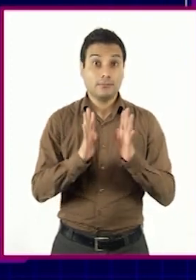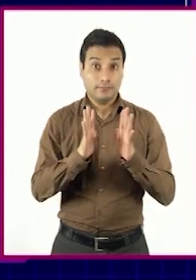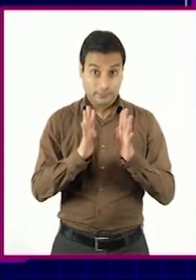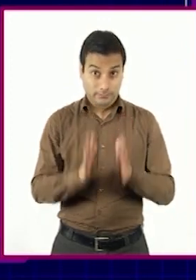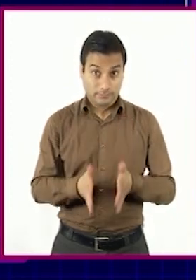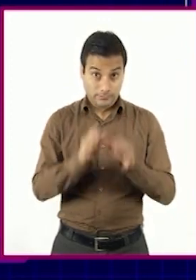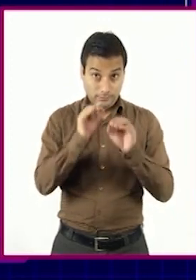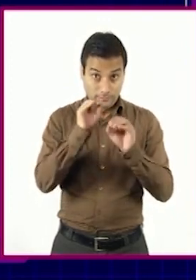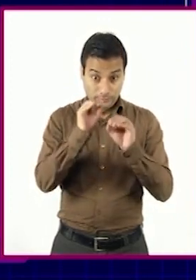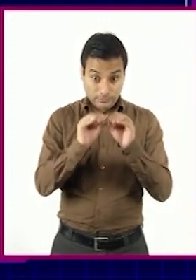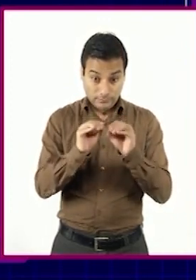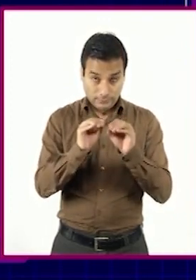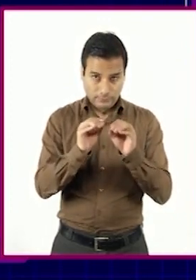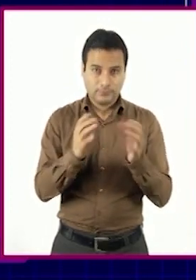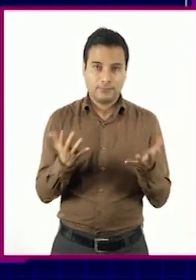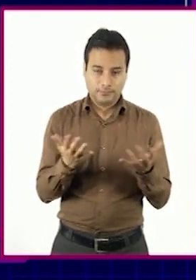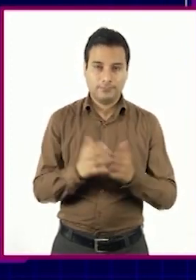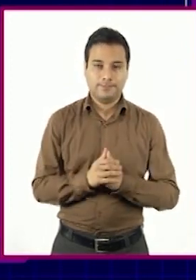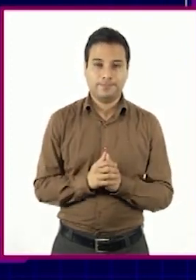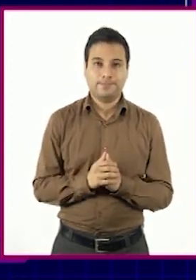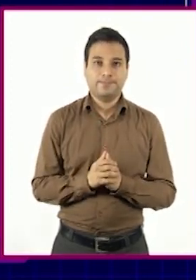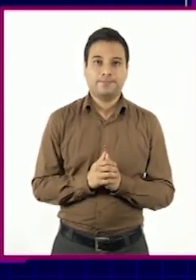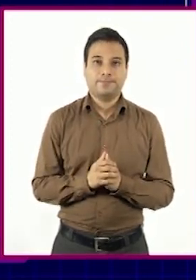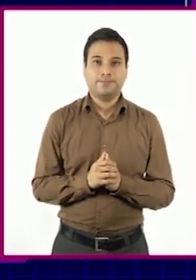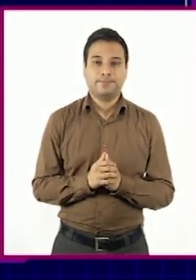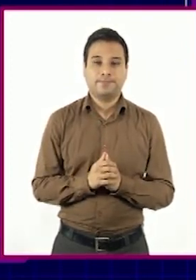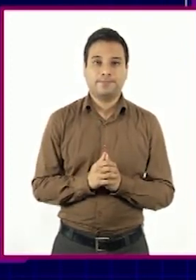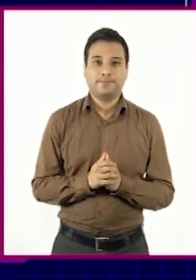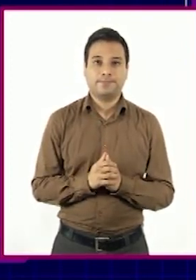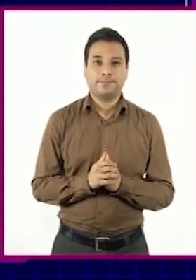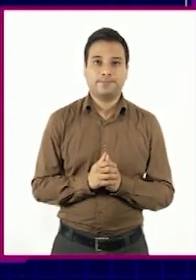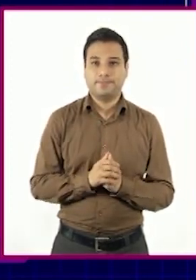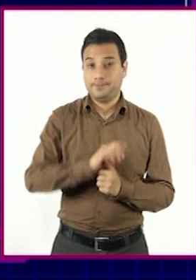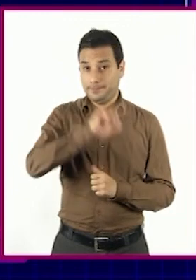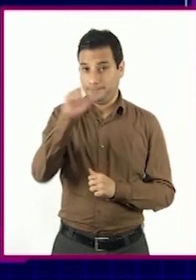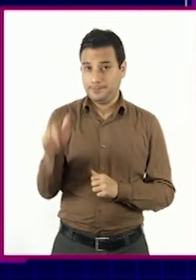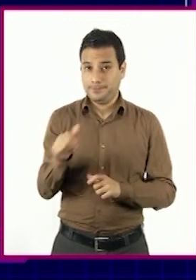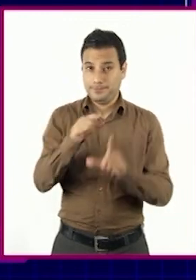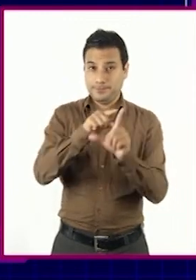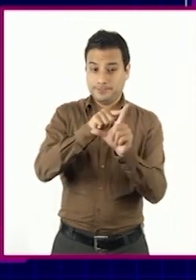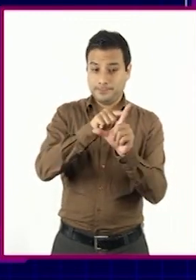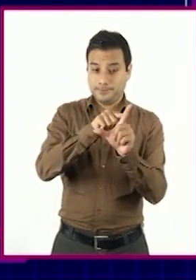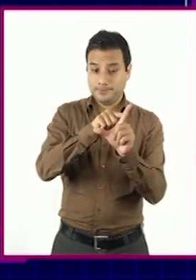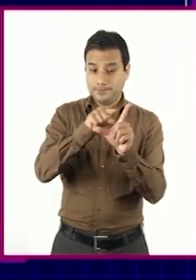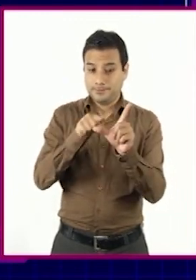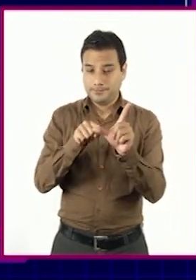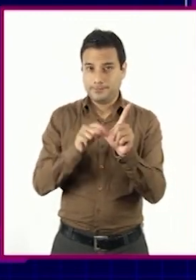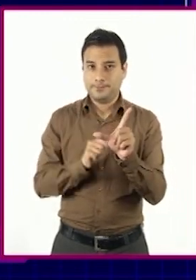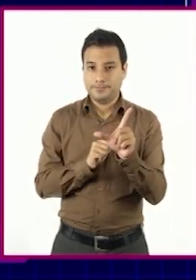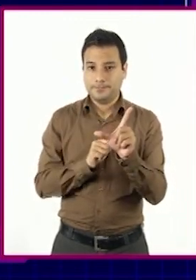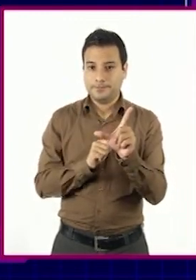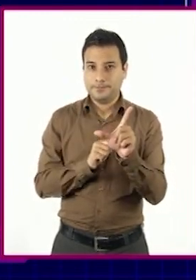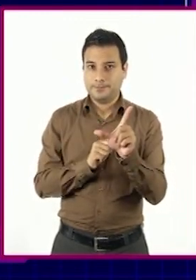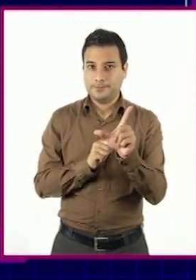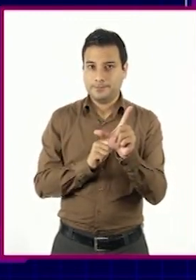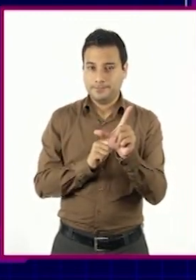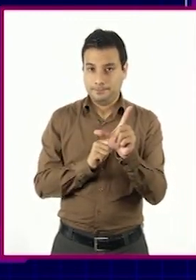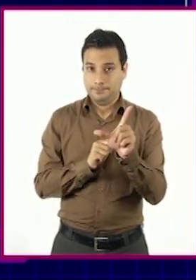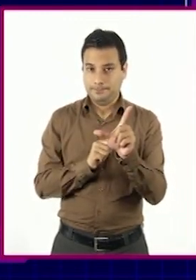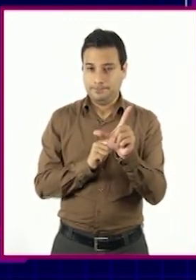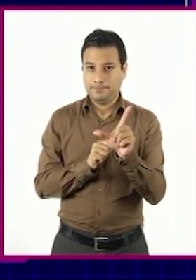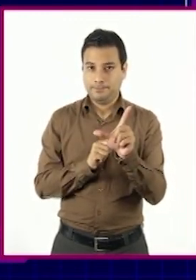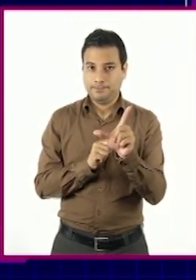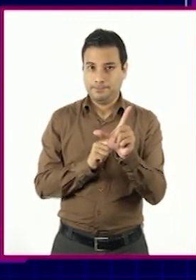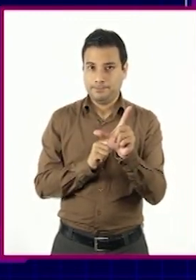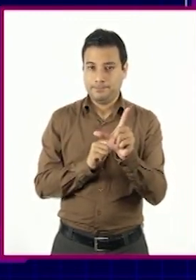5 centímetros de radio, ubiquen el transportador al centro de la circunferencia. Alinear la graduación con respecto